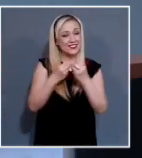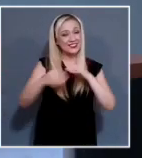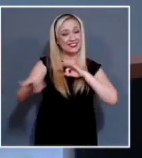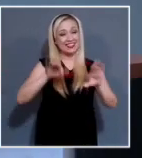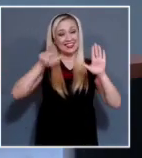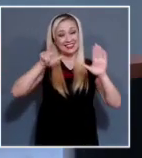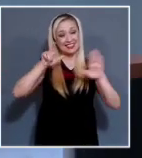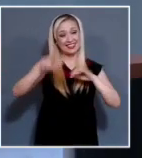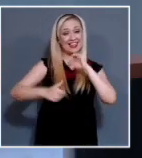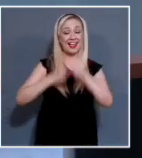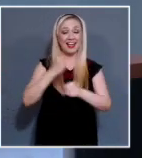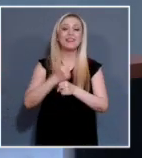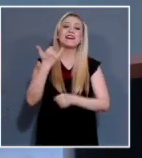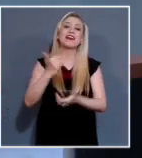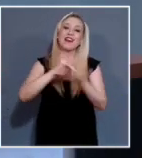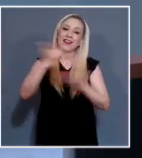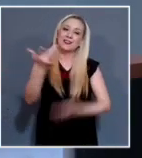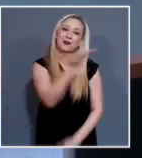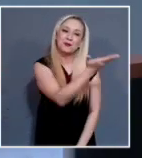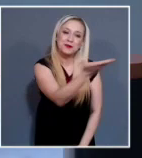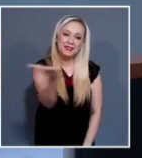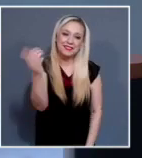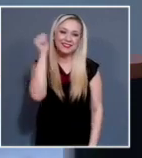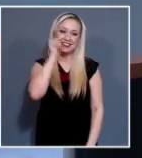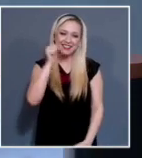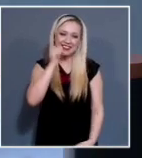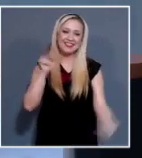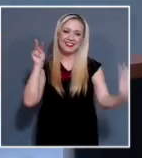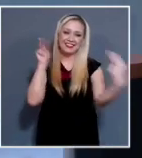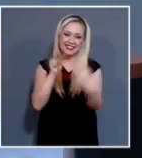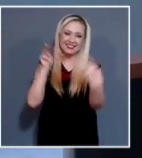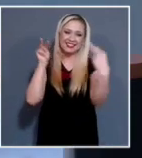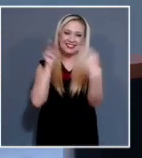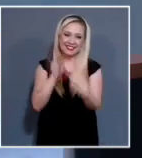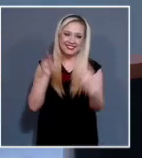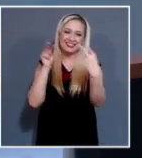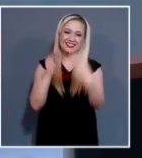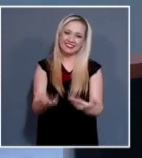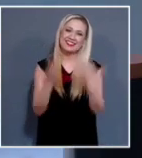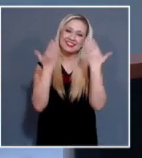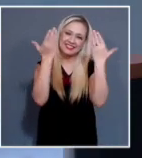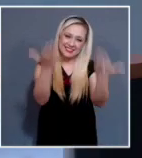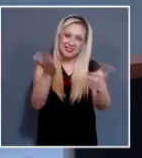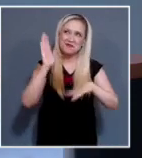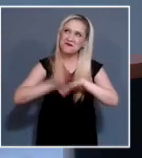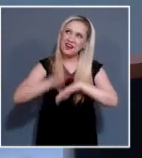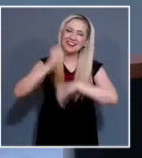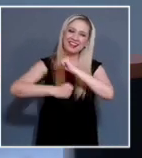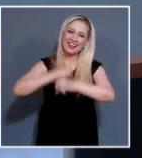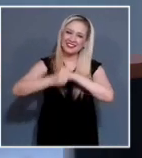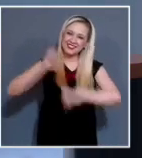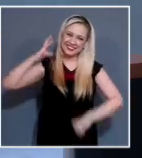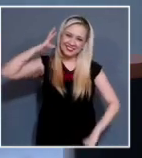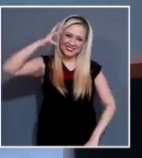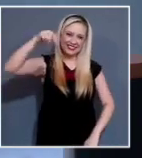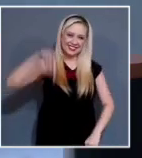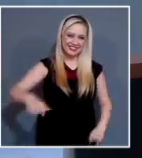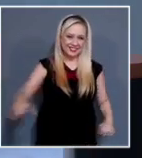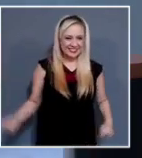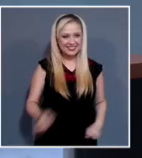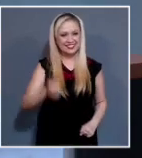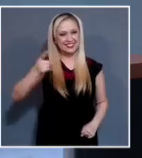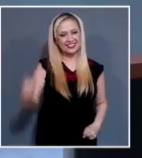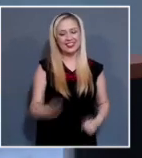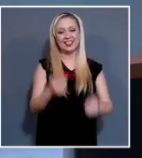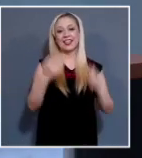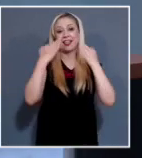nuestro agradecimiento a usted por su confianza y por su sintonía. Que sean muchos años más de este canal y de este ejercicio de transparencia del